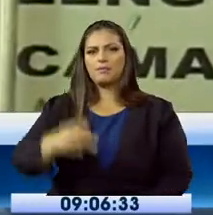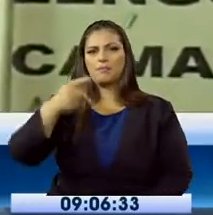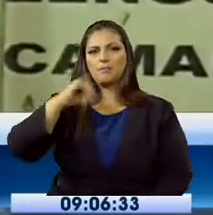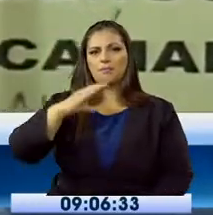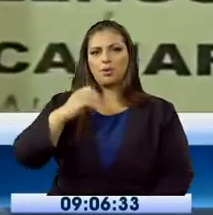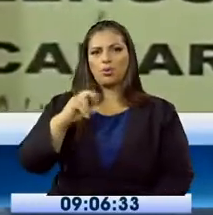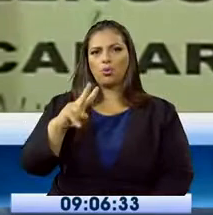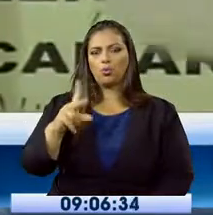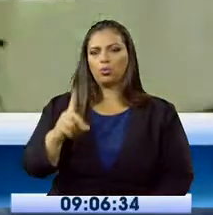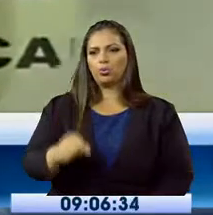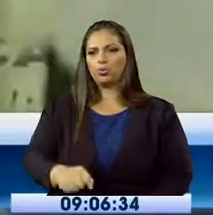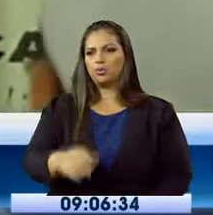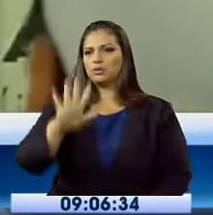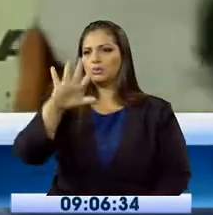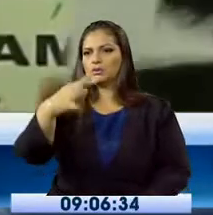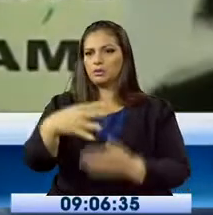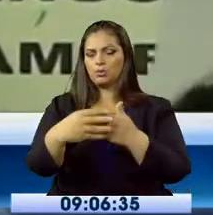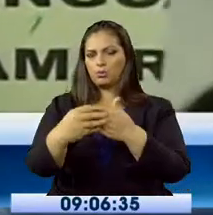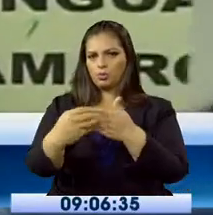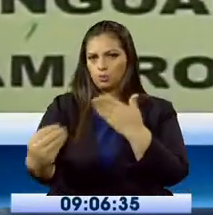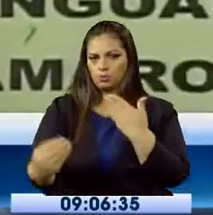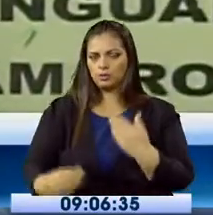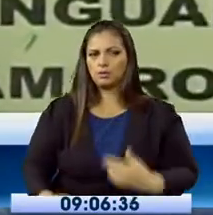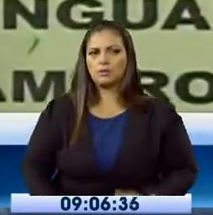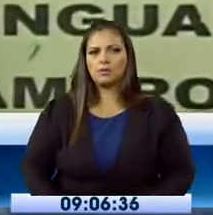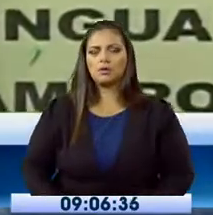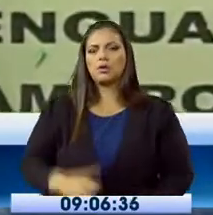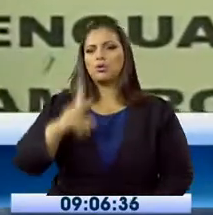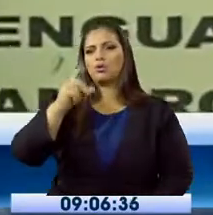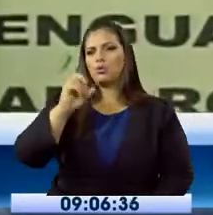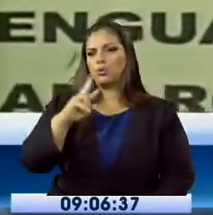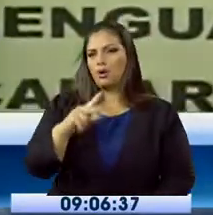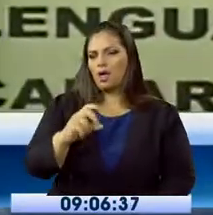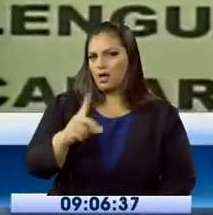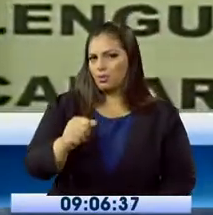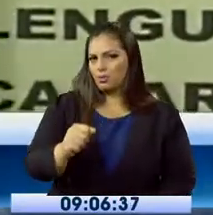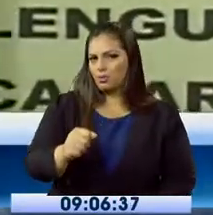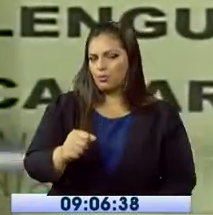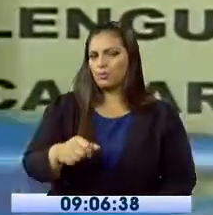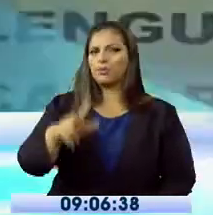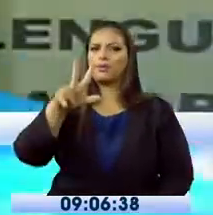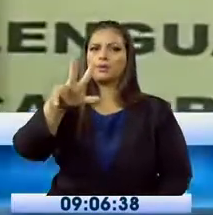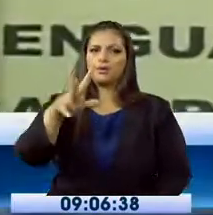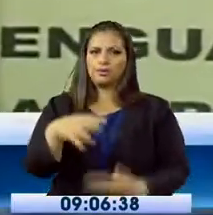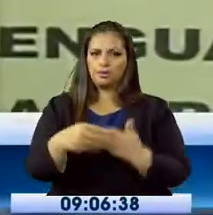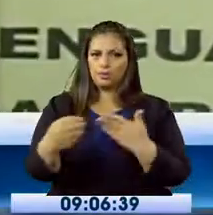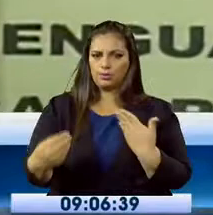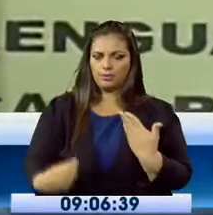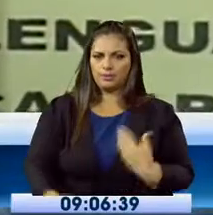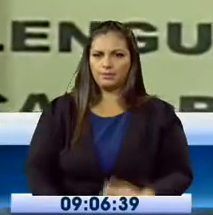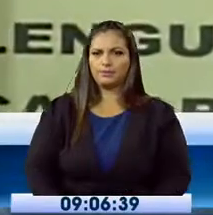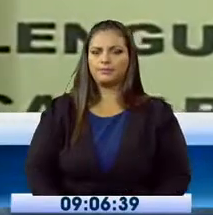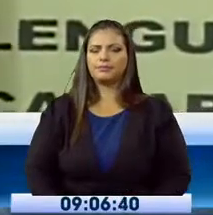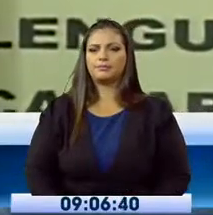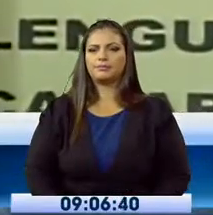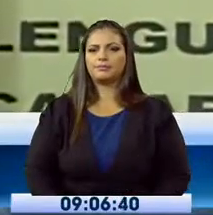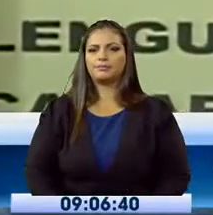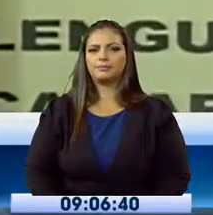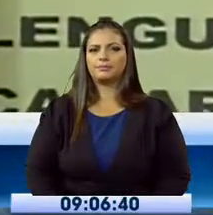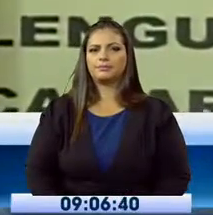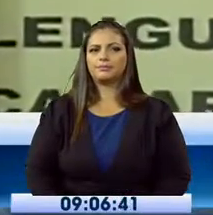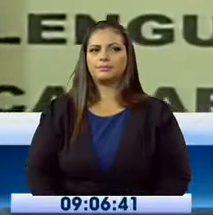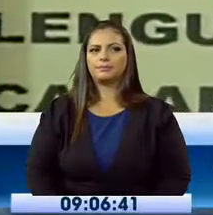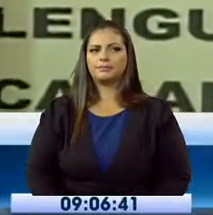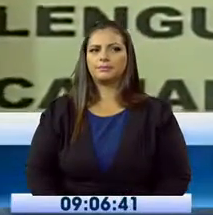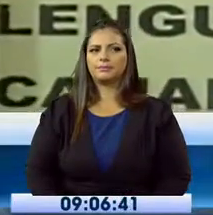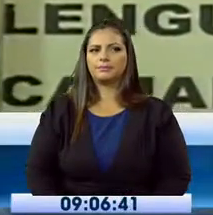la libra. ¿Estoy bien? Sí, está muy bien. Dorado, el filete, $3. La libra. A